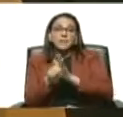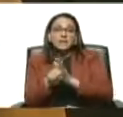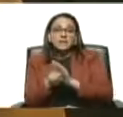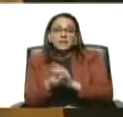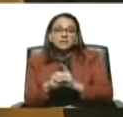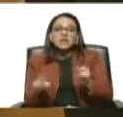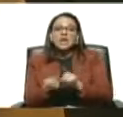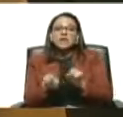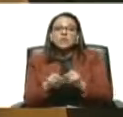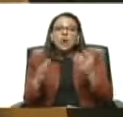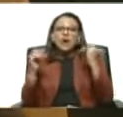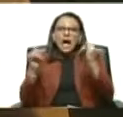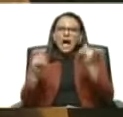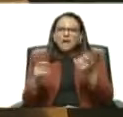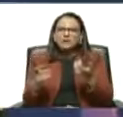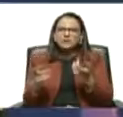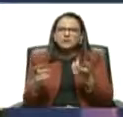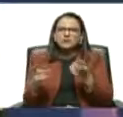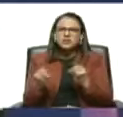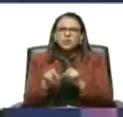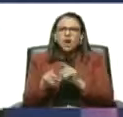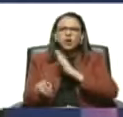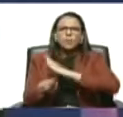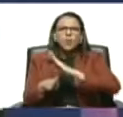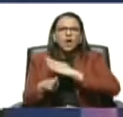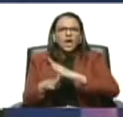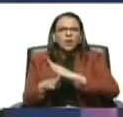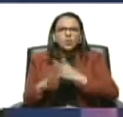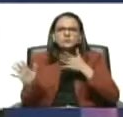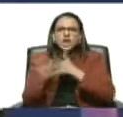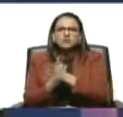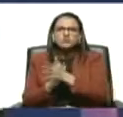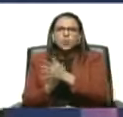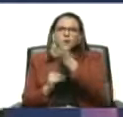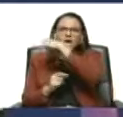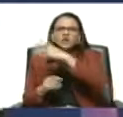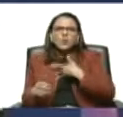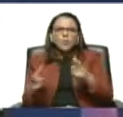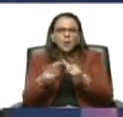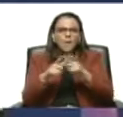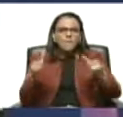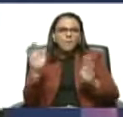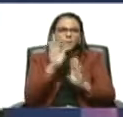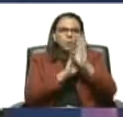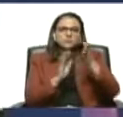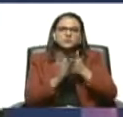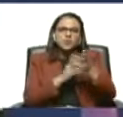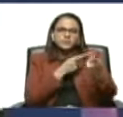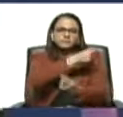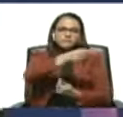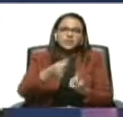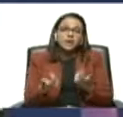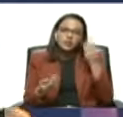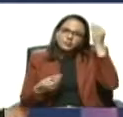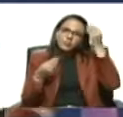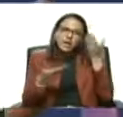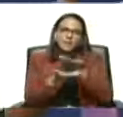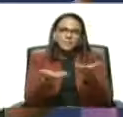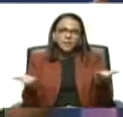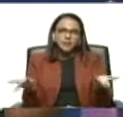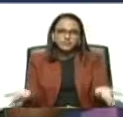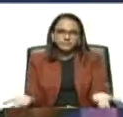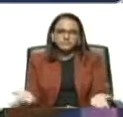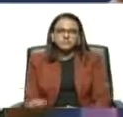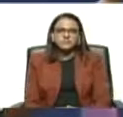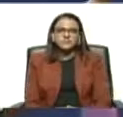razón existencial para la concentración y el crecimiento del capital. Bueno, mientras